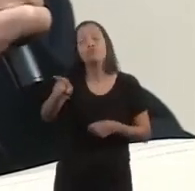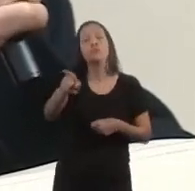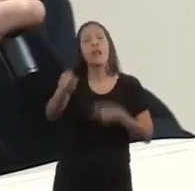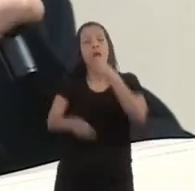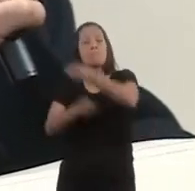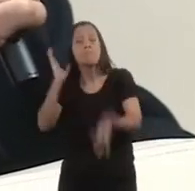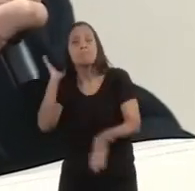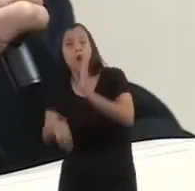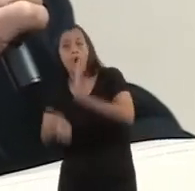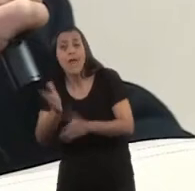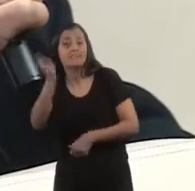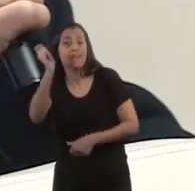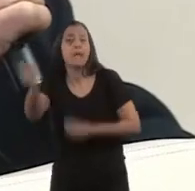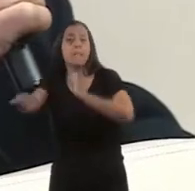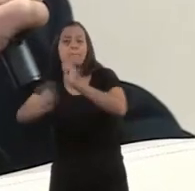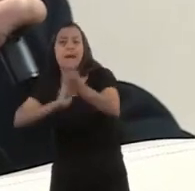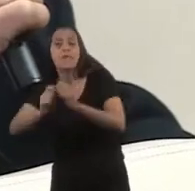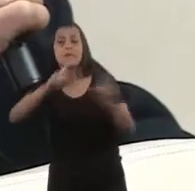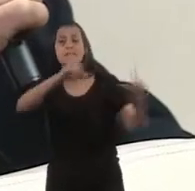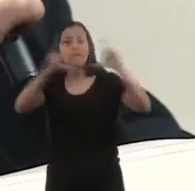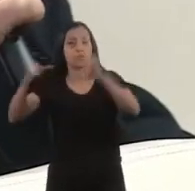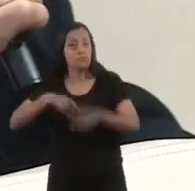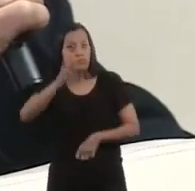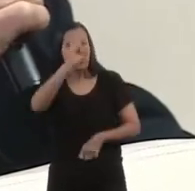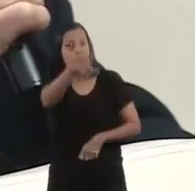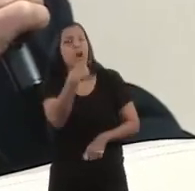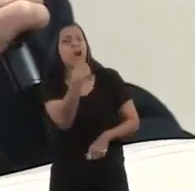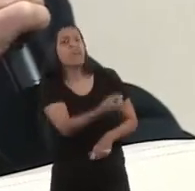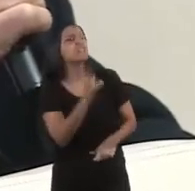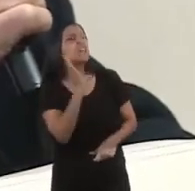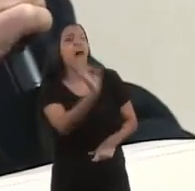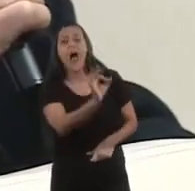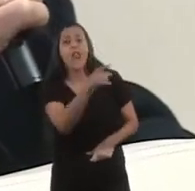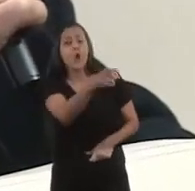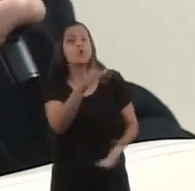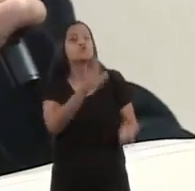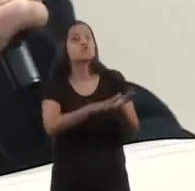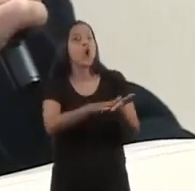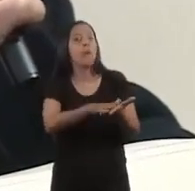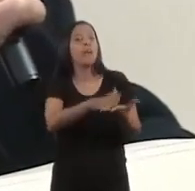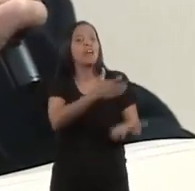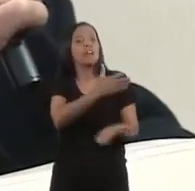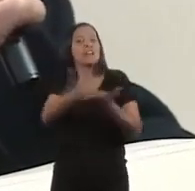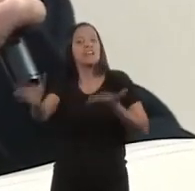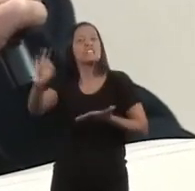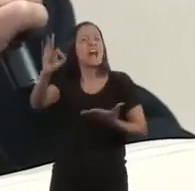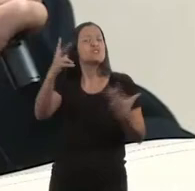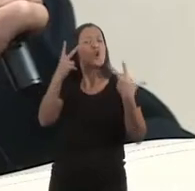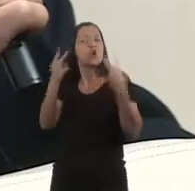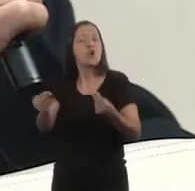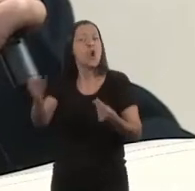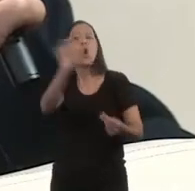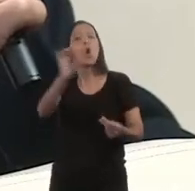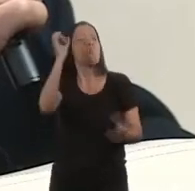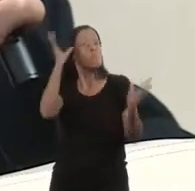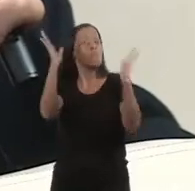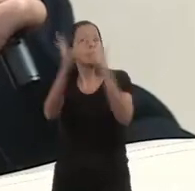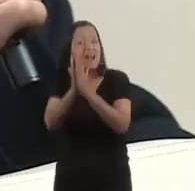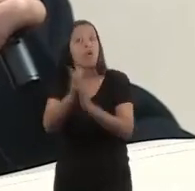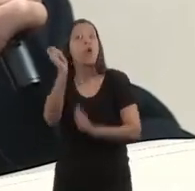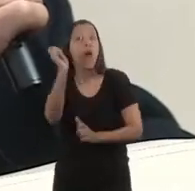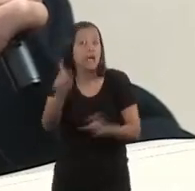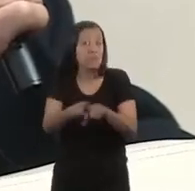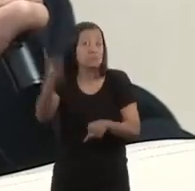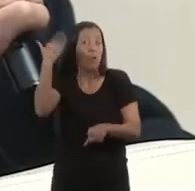fotógrafos, y no escuché nunca una palabra de tu parte pidiendo algún tipo de disculpas a aquellos